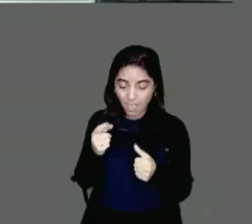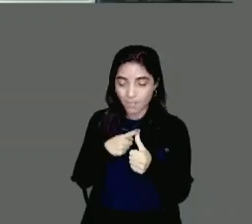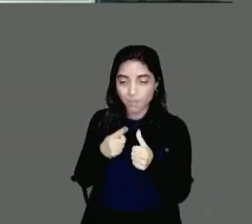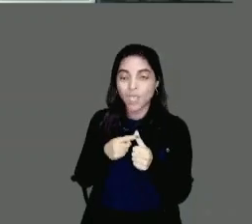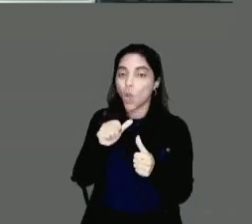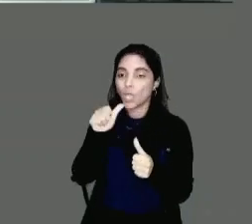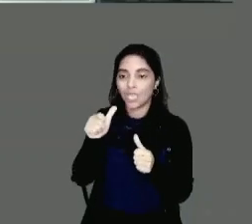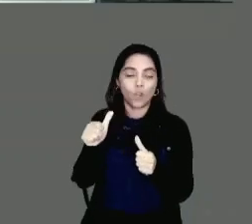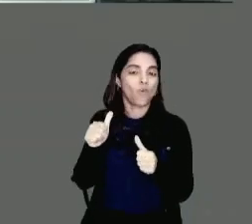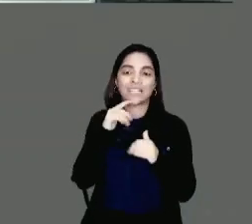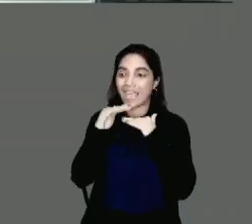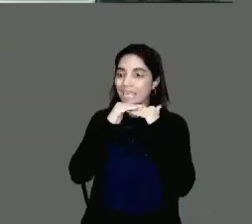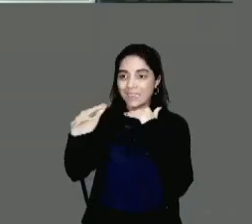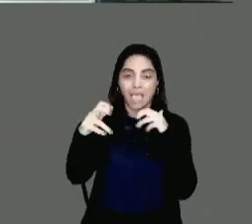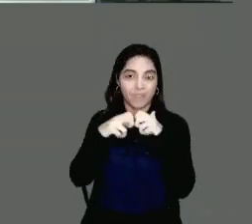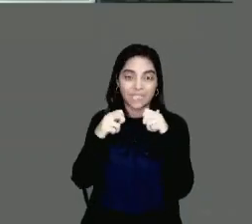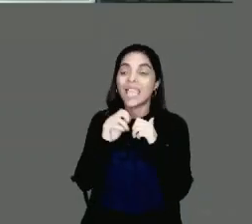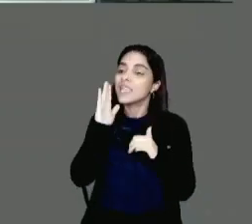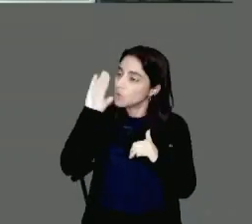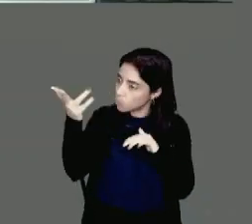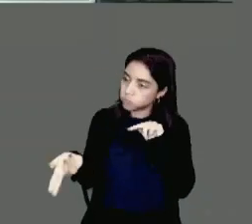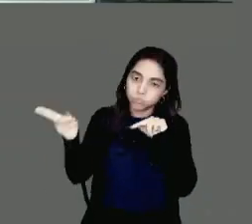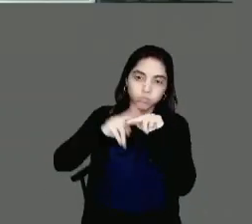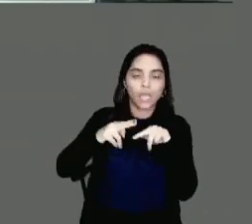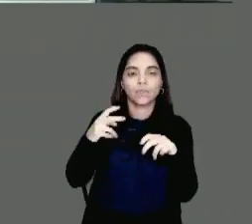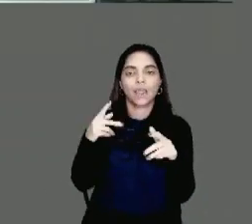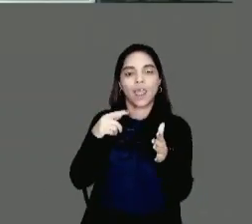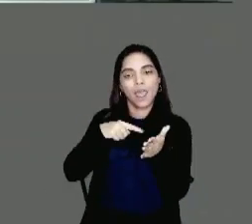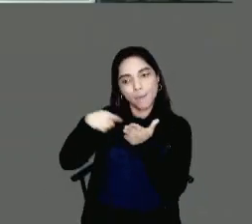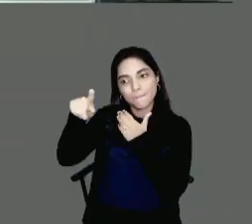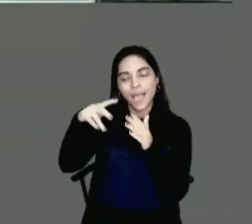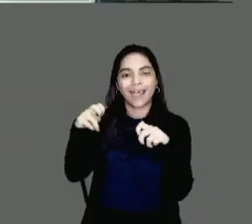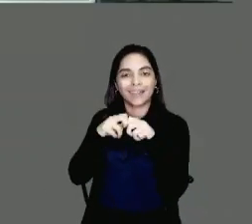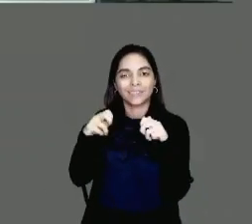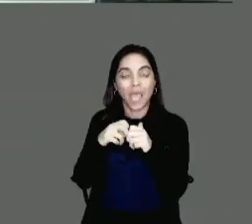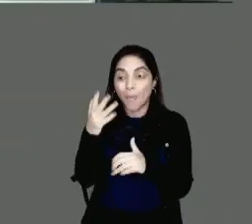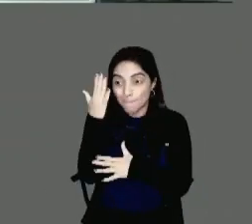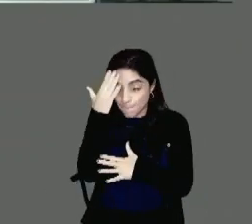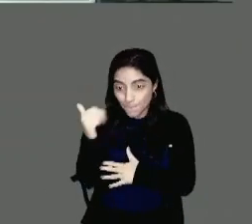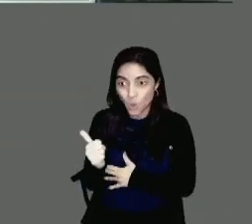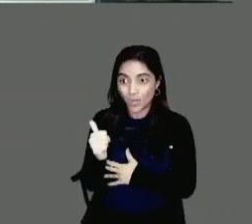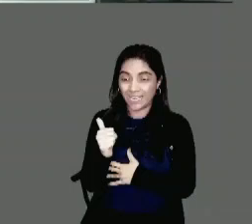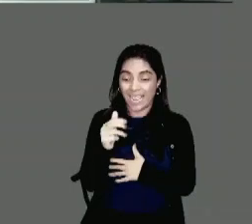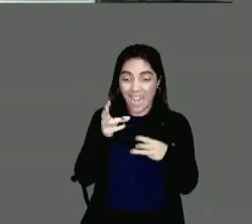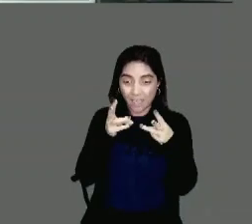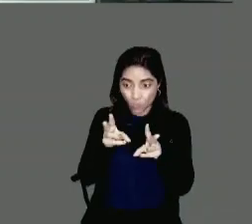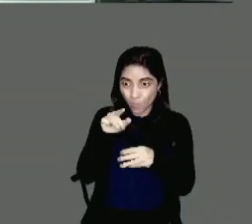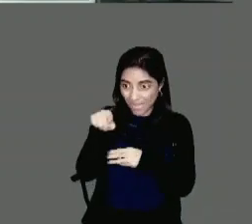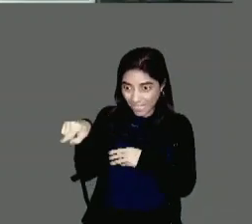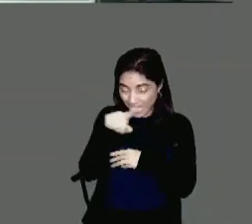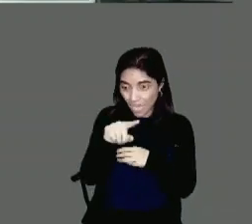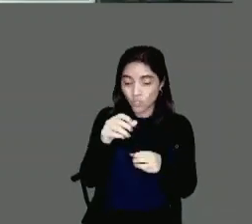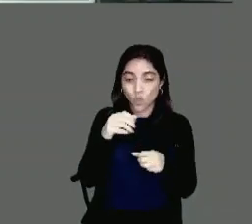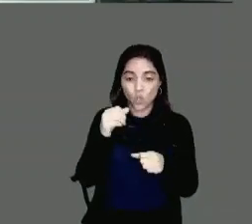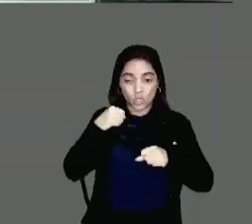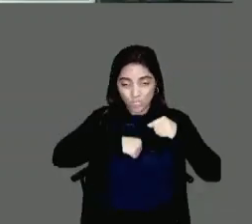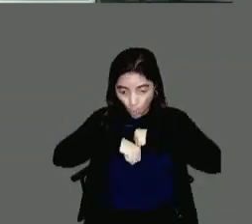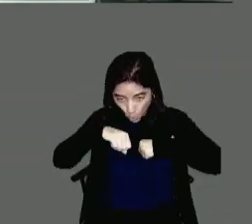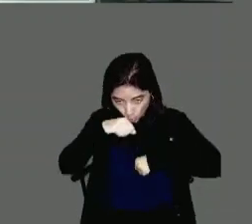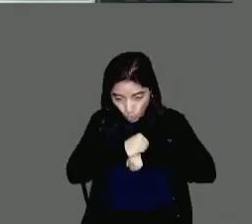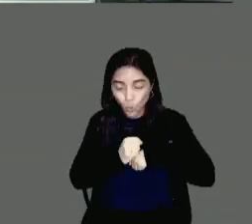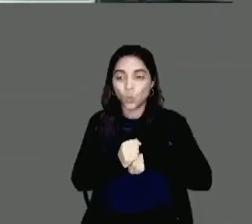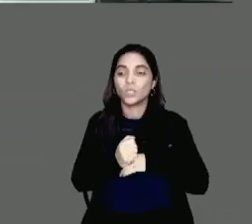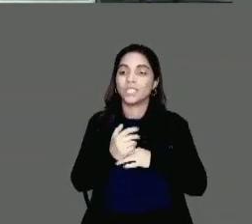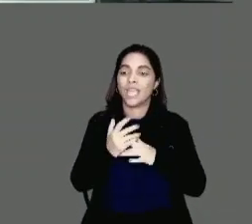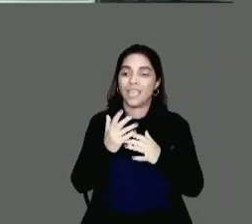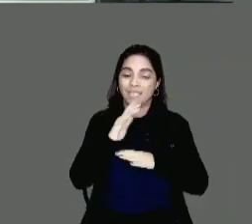eléctrico y va a subir Los costos de Electricidad porque el la naturaleza de cómo se producen y se construyen eh